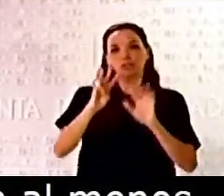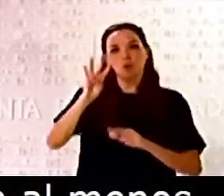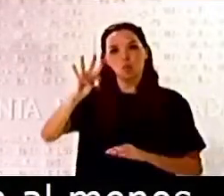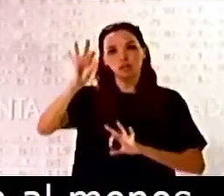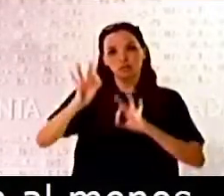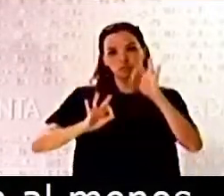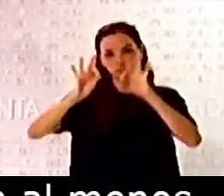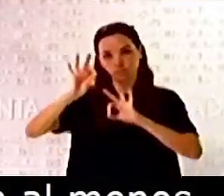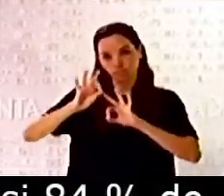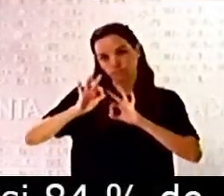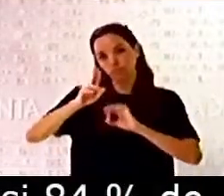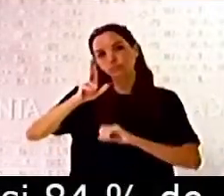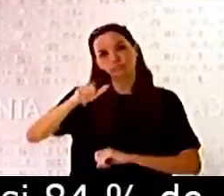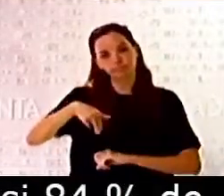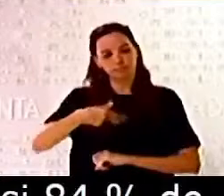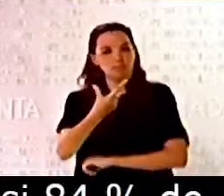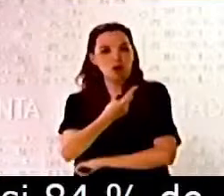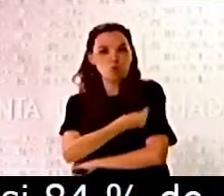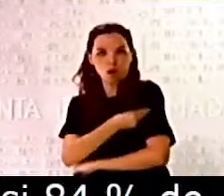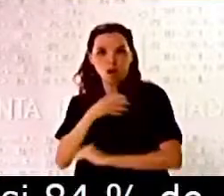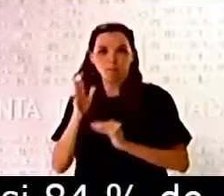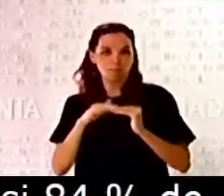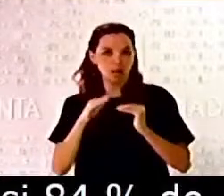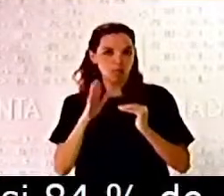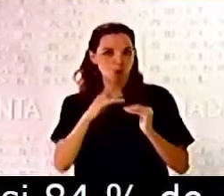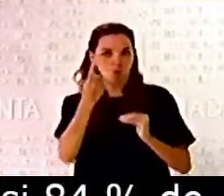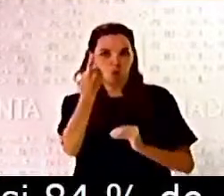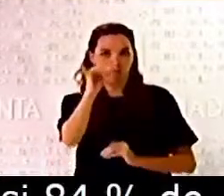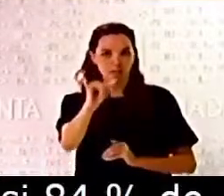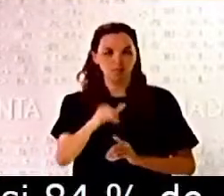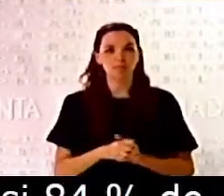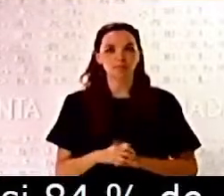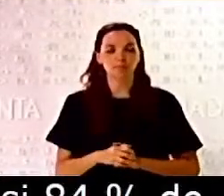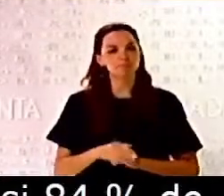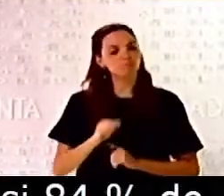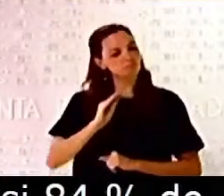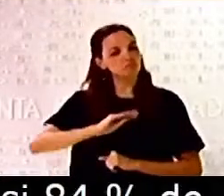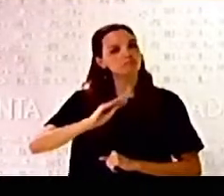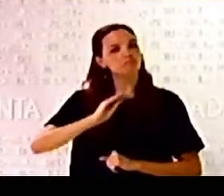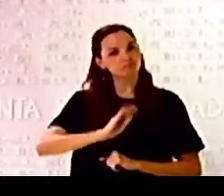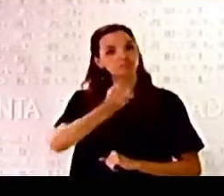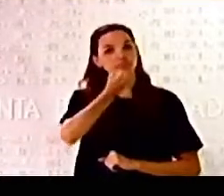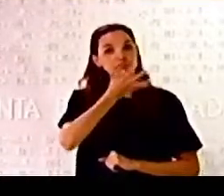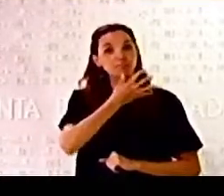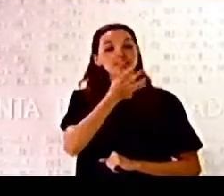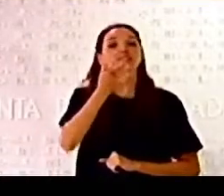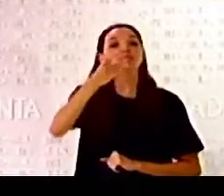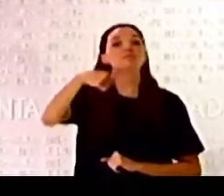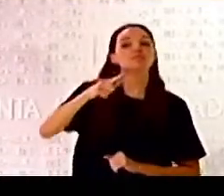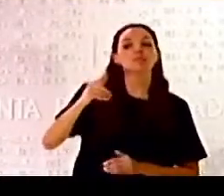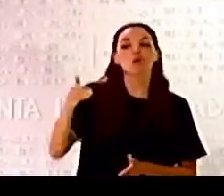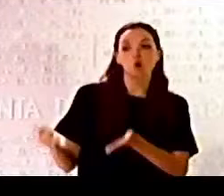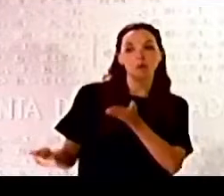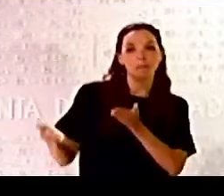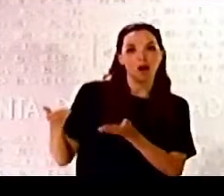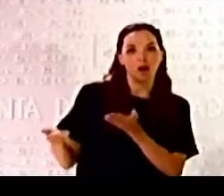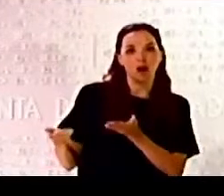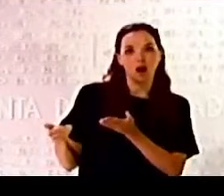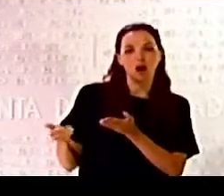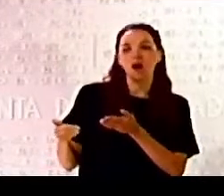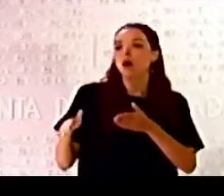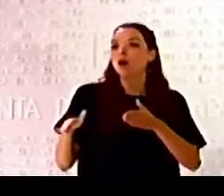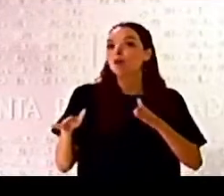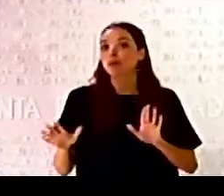extremeña. Una cifra muy importante si ustedes la comparan con otras vacunaciones, pero desde luego esto no nos hace caer en